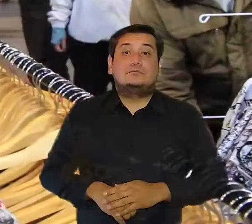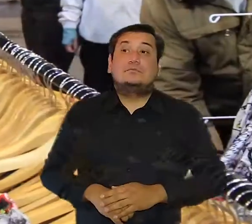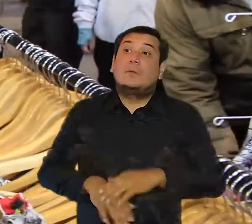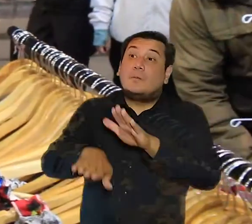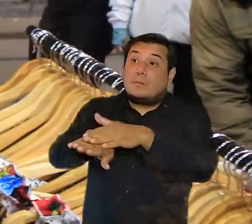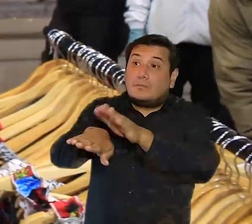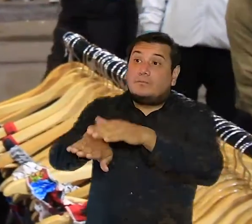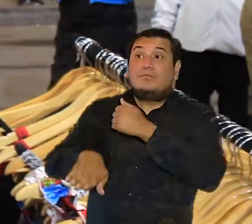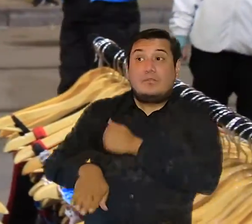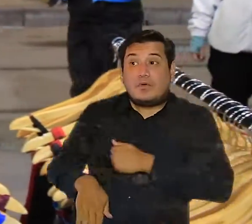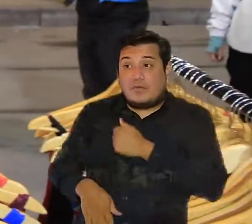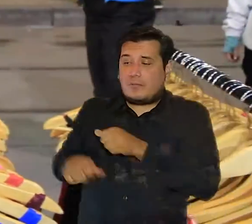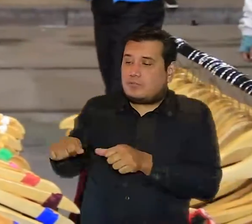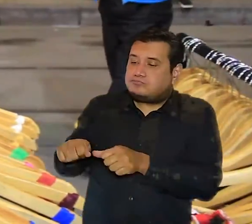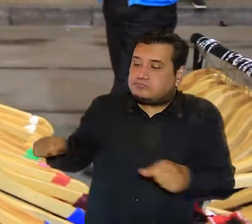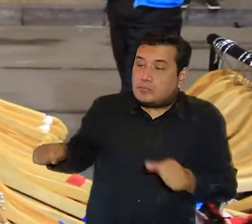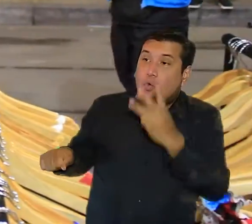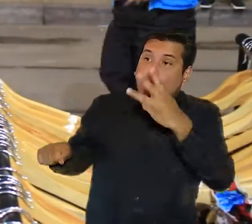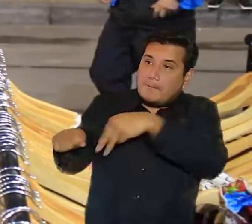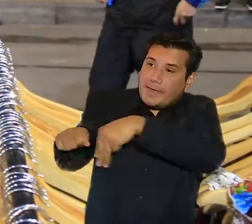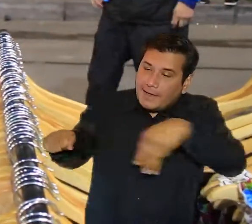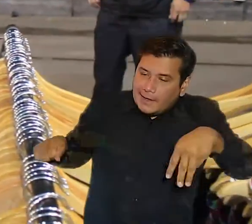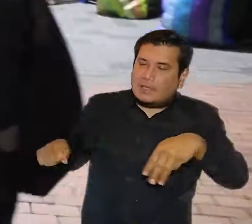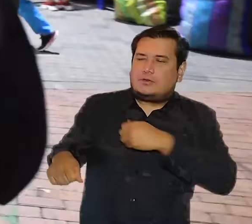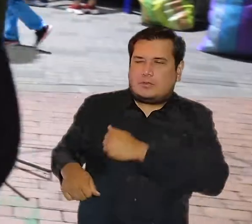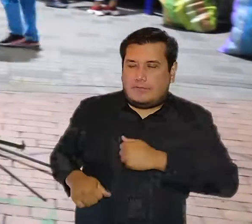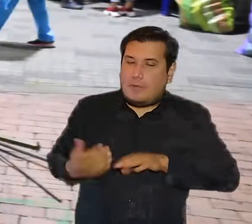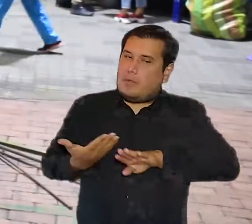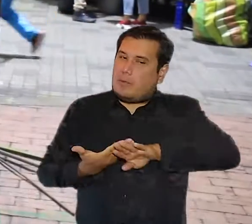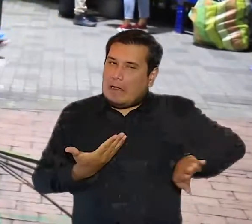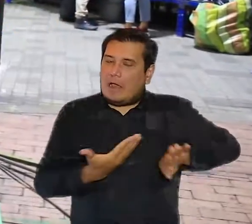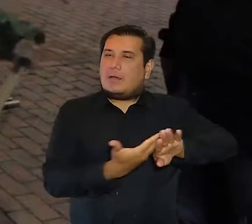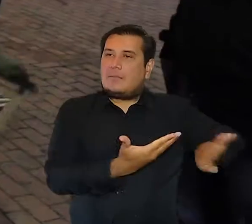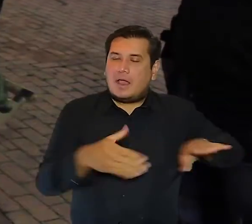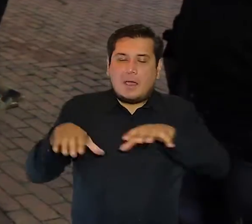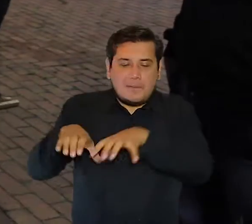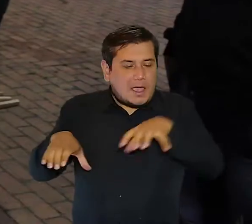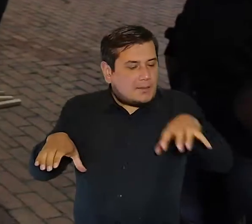distanciamiento mínimo de un metro entre puesto y puesto.